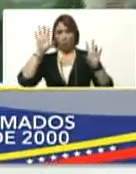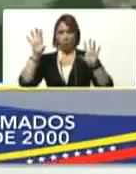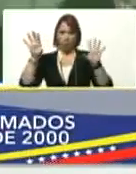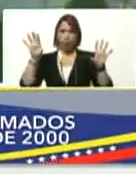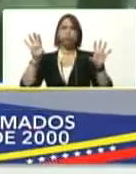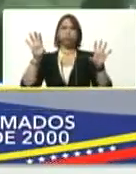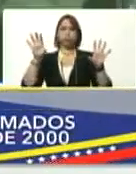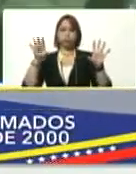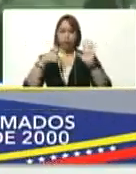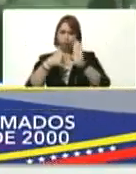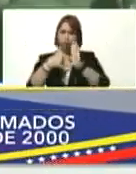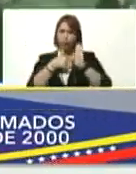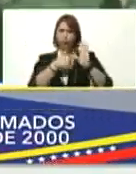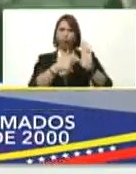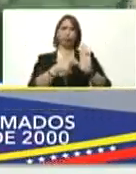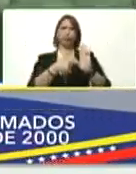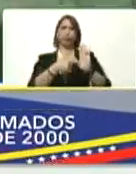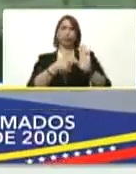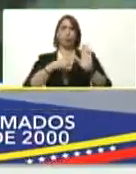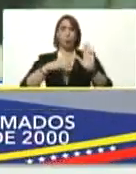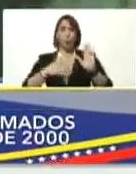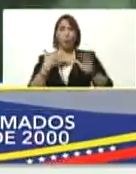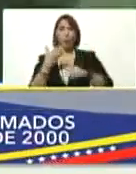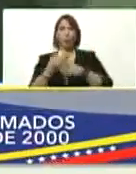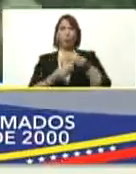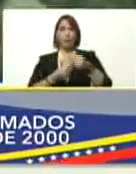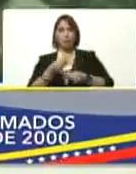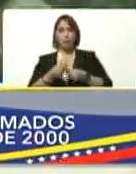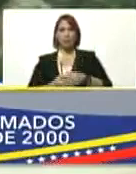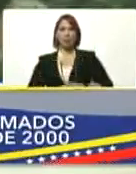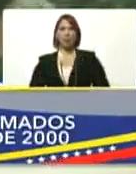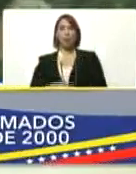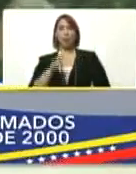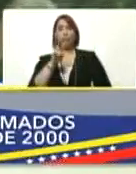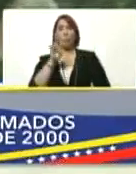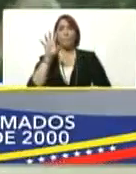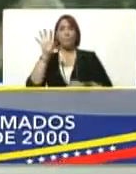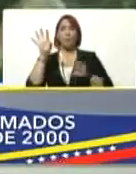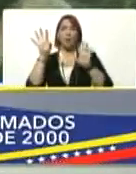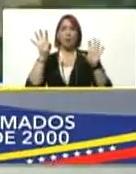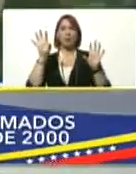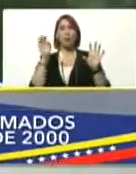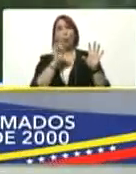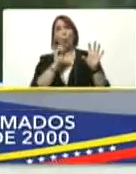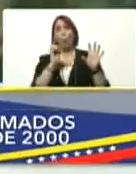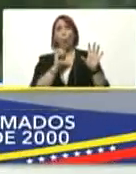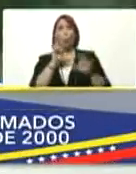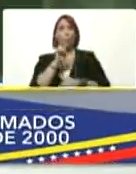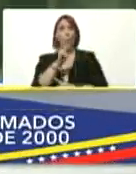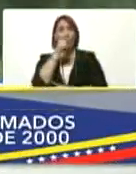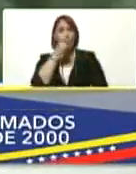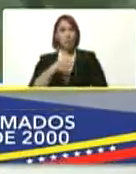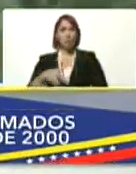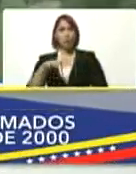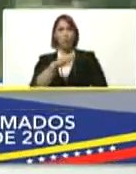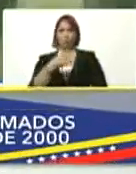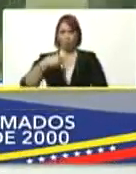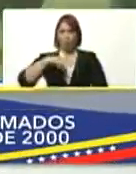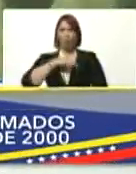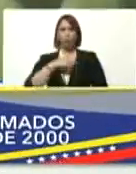ejemplo de lo que se puede hacer entre dos países, dos pueblos que nos consideramos hermanos.